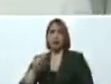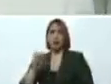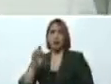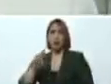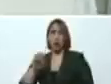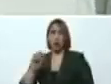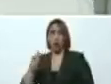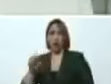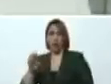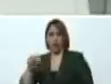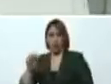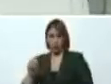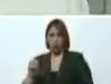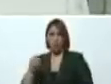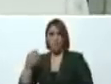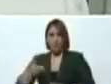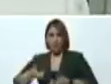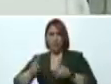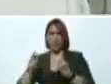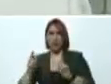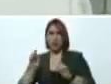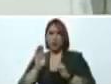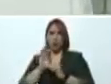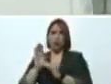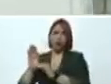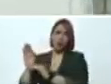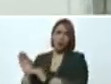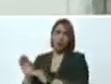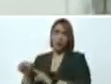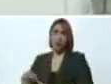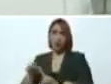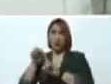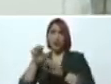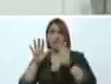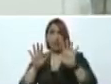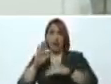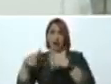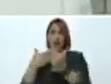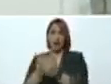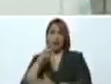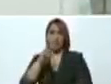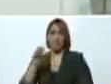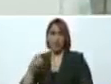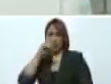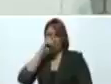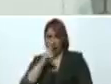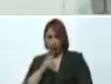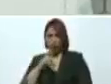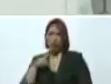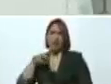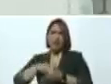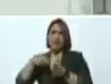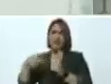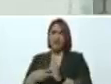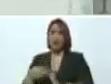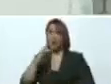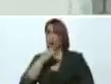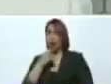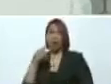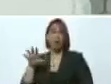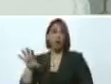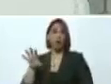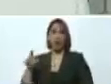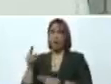conservar estas muestras por lo menos de 10 a 20 años en este laboratorio especializado. Quiere decir que no tenemos que depender